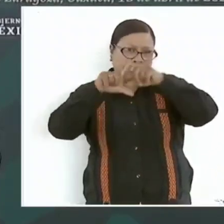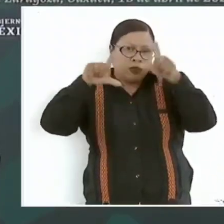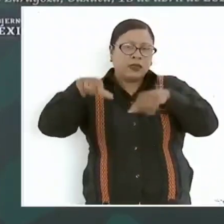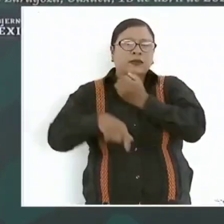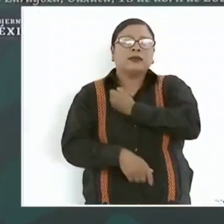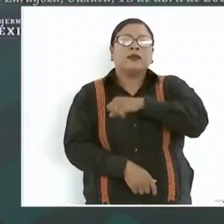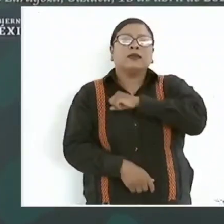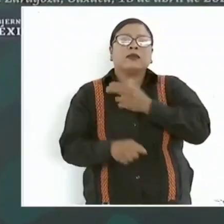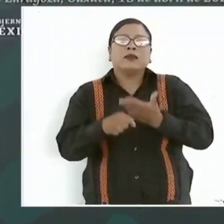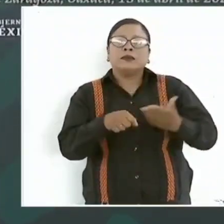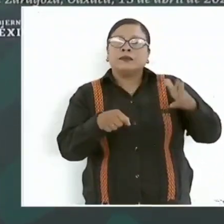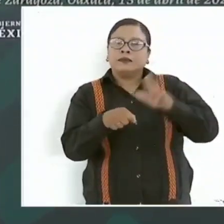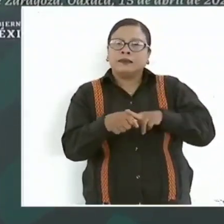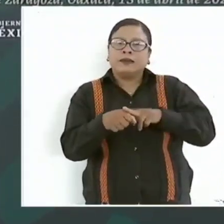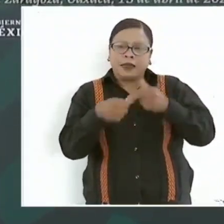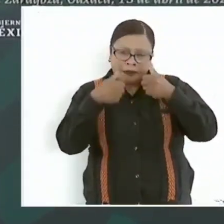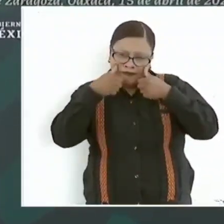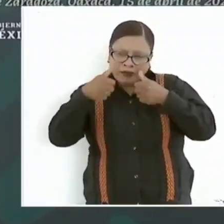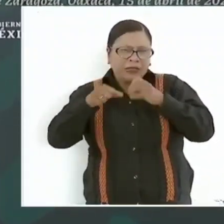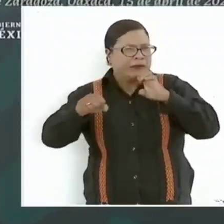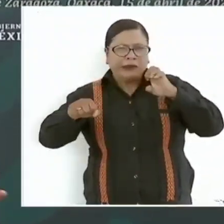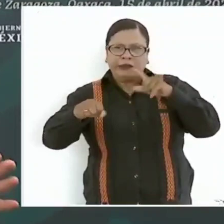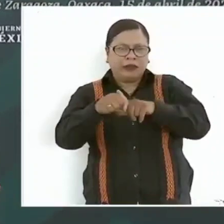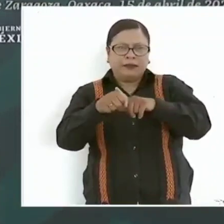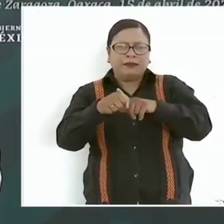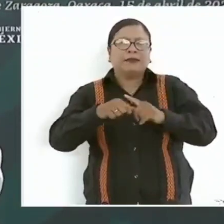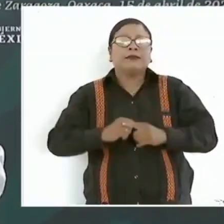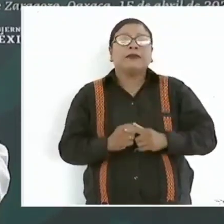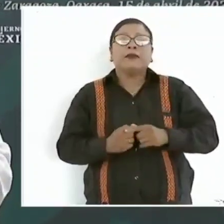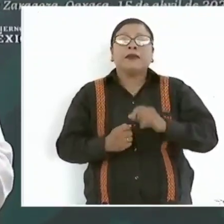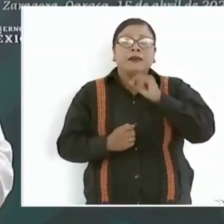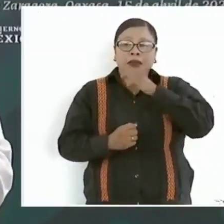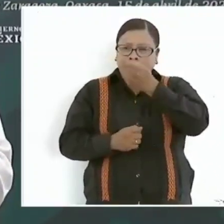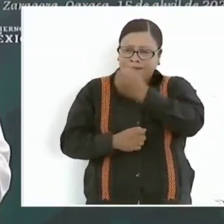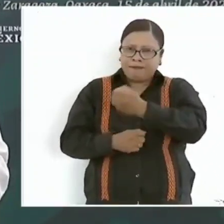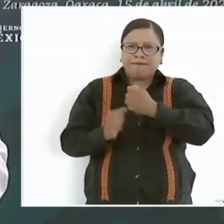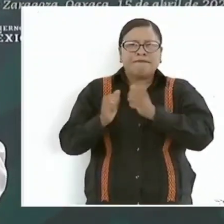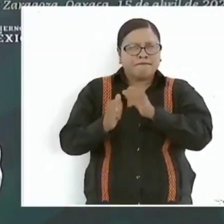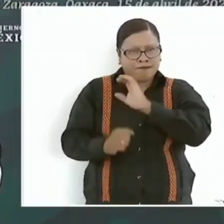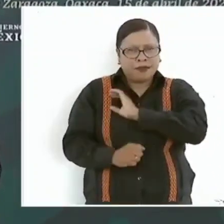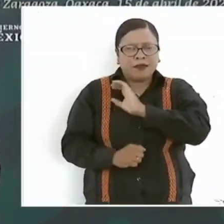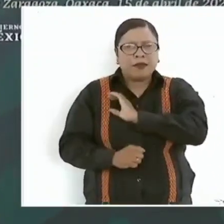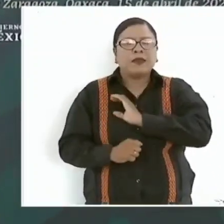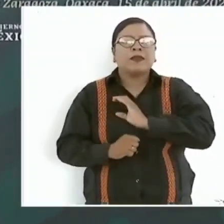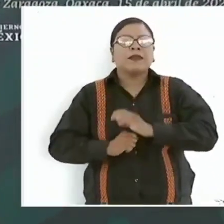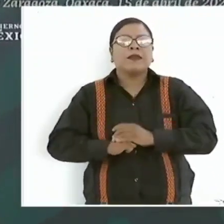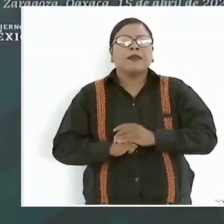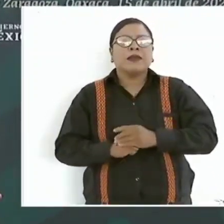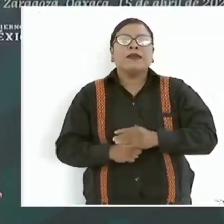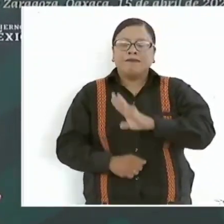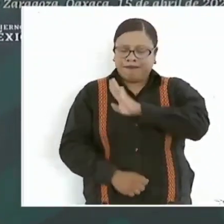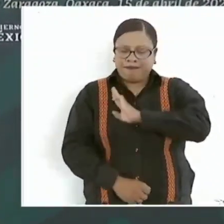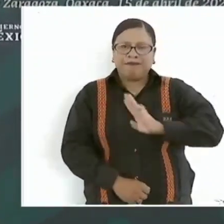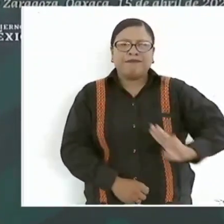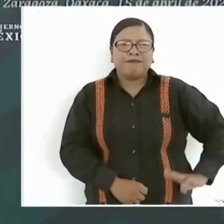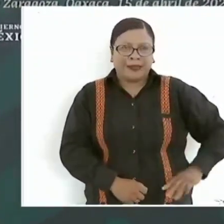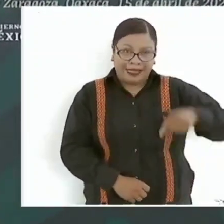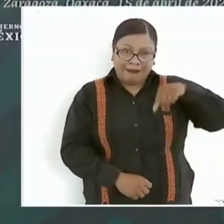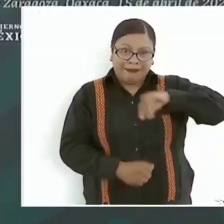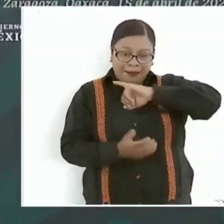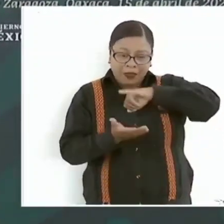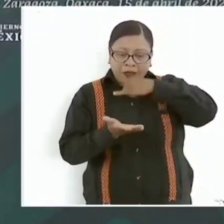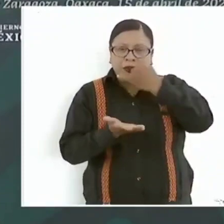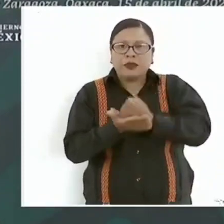y Hospitales de Alta Especialidad. Saludo con afecto al ciudadano presidente municipal de